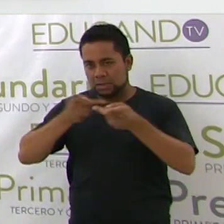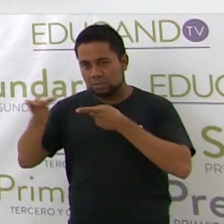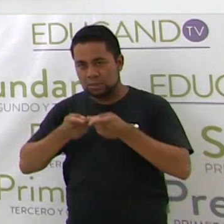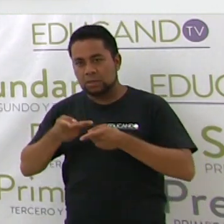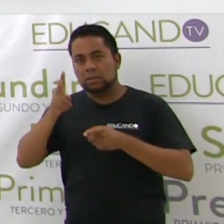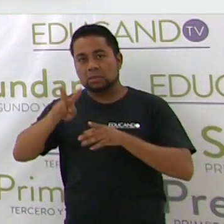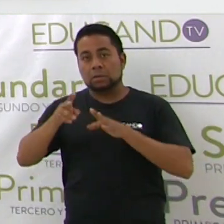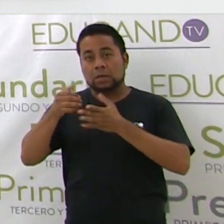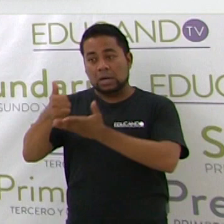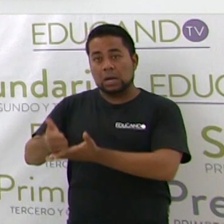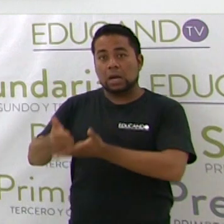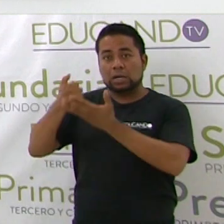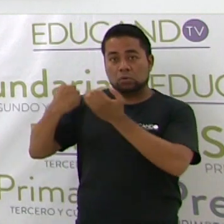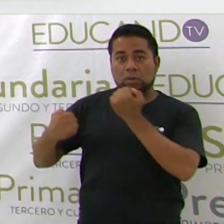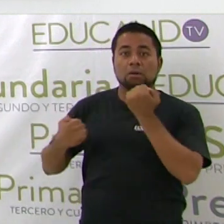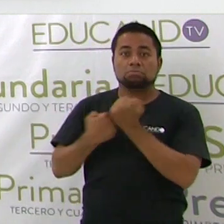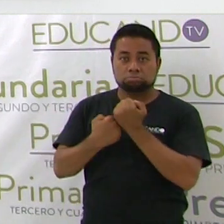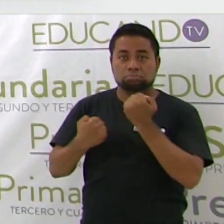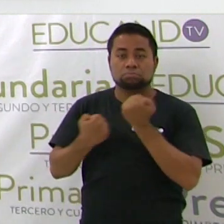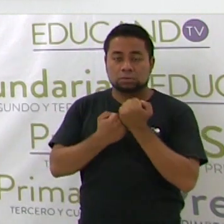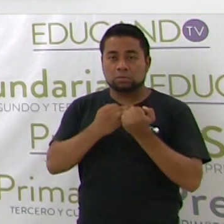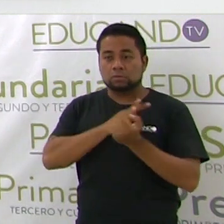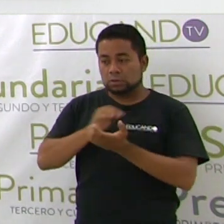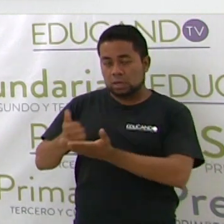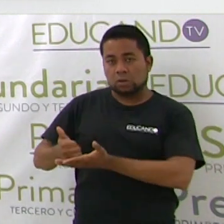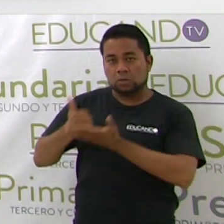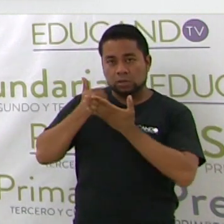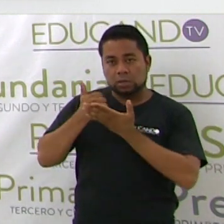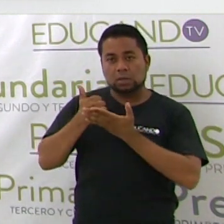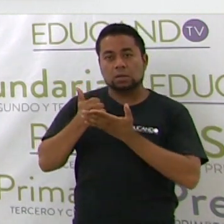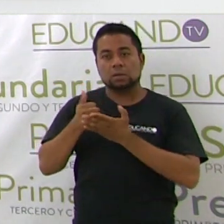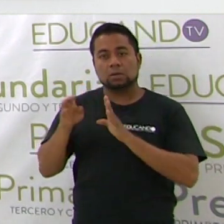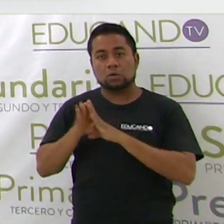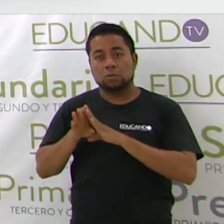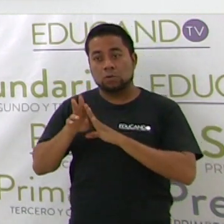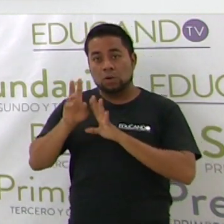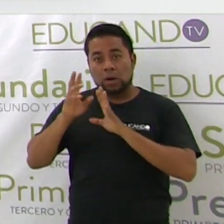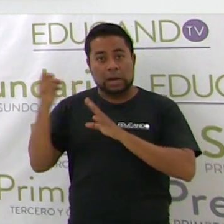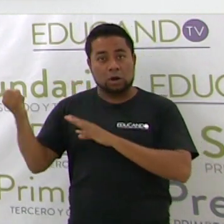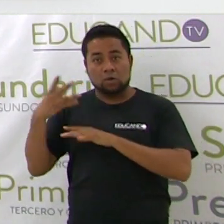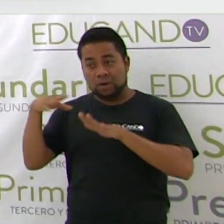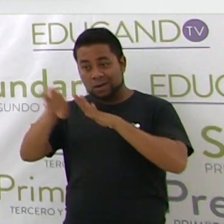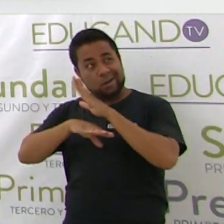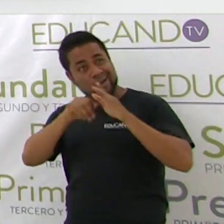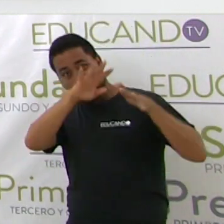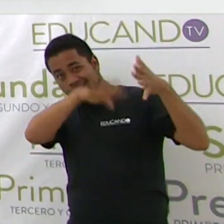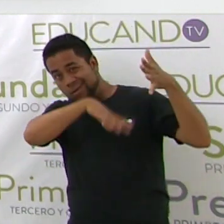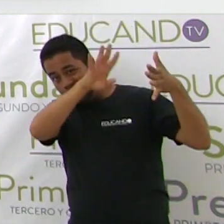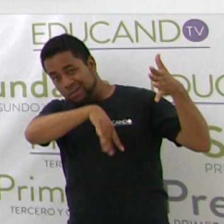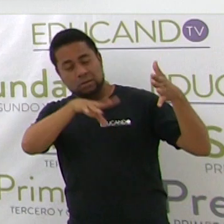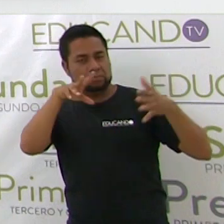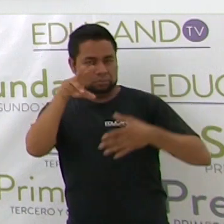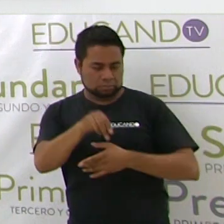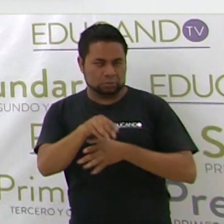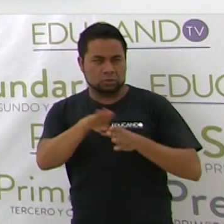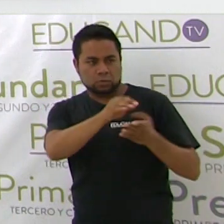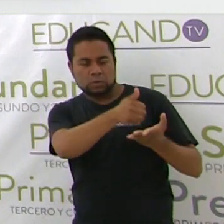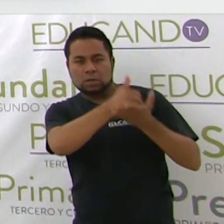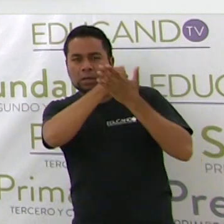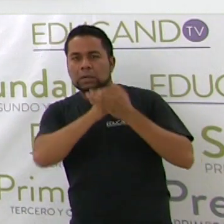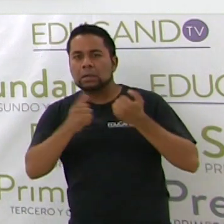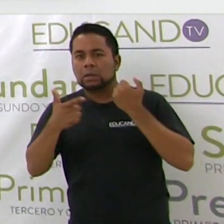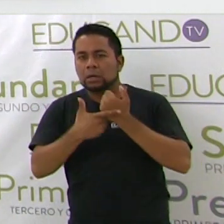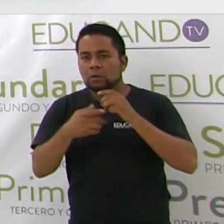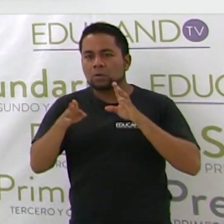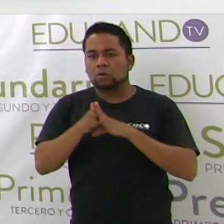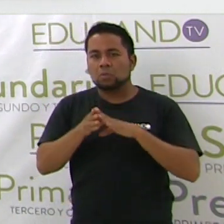un auxiliar, un apoyo, no la base de la conferencia, en la que no se recomienda